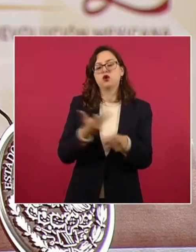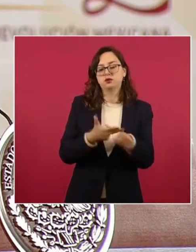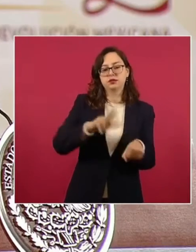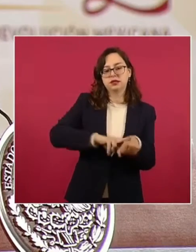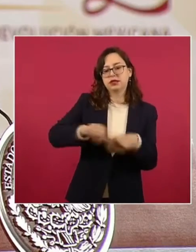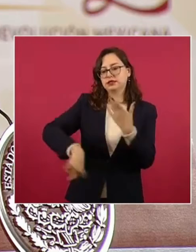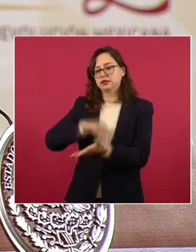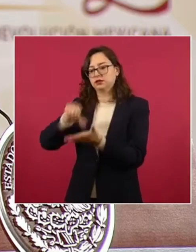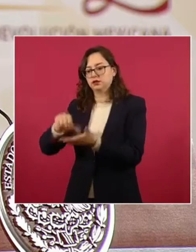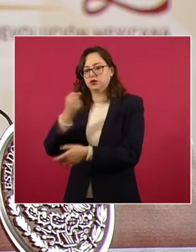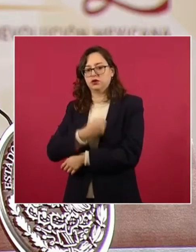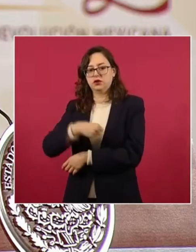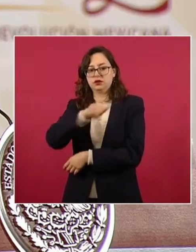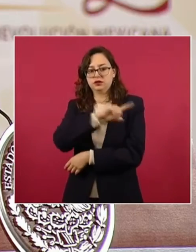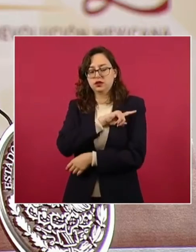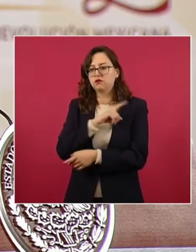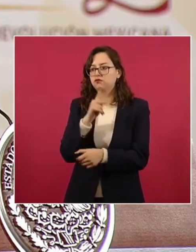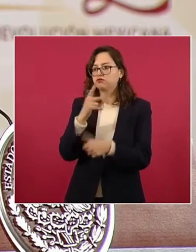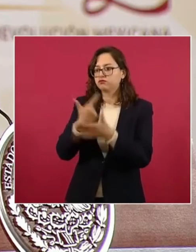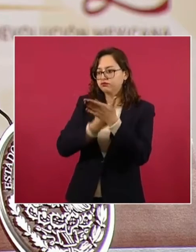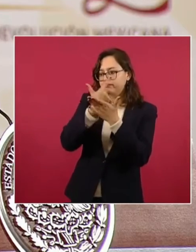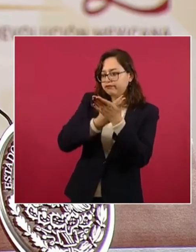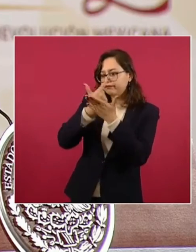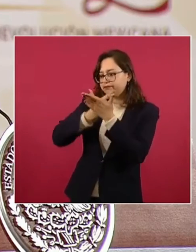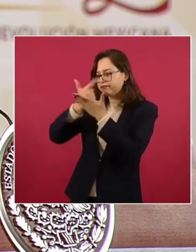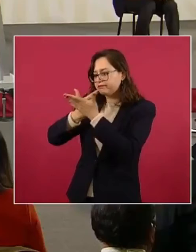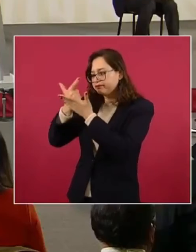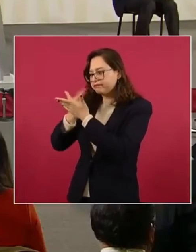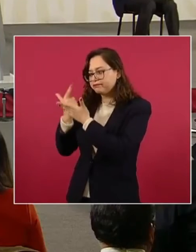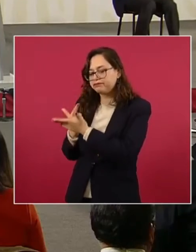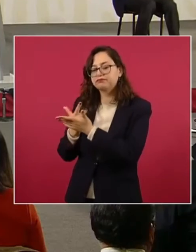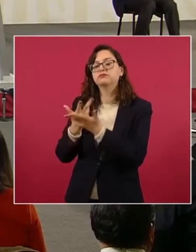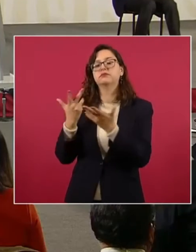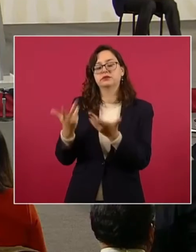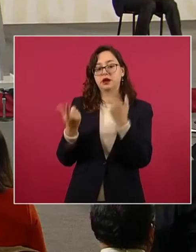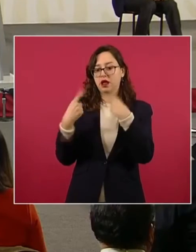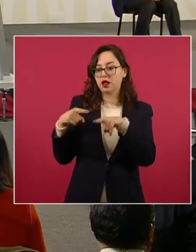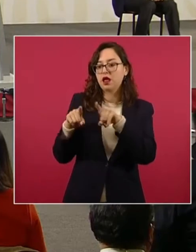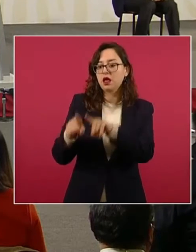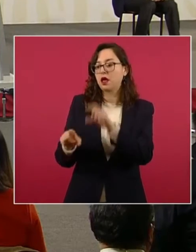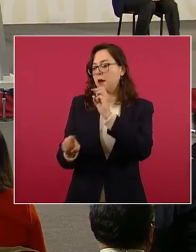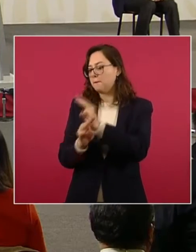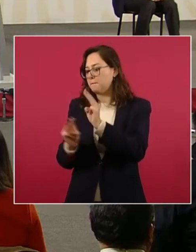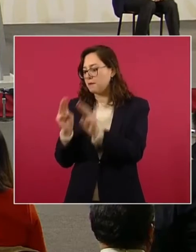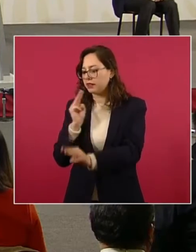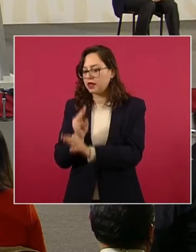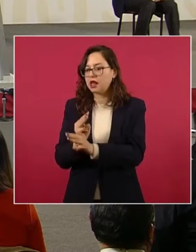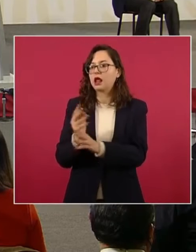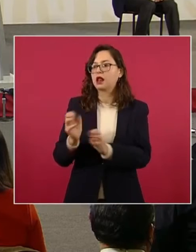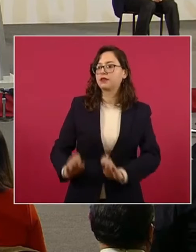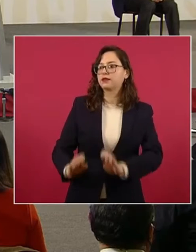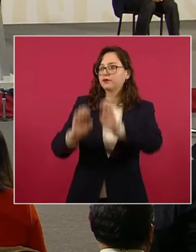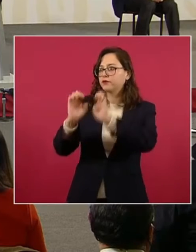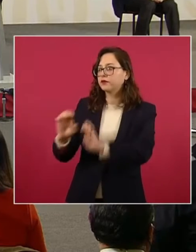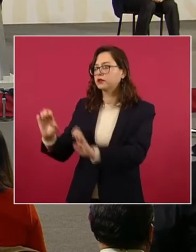de Guerrero, pero también se está trabajando paralelamente en diferentes aspectos, sobre todo de equipamiento y de infraestructura.